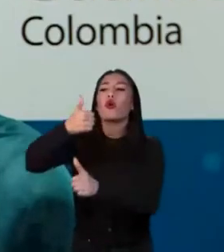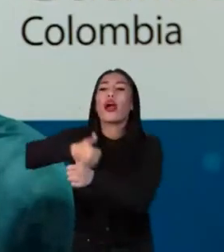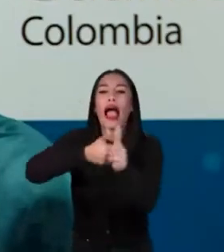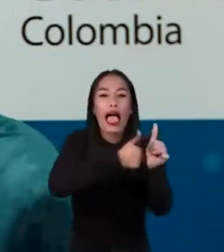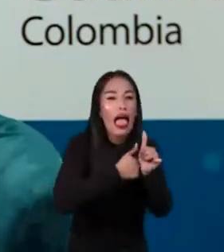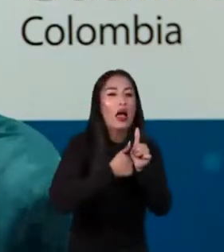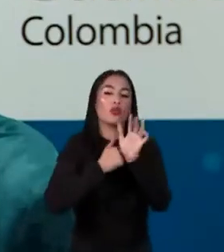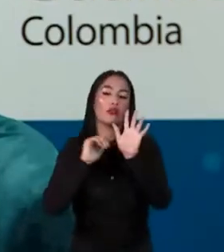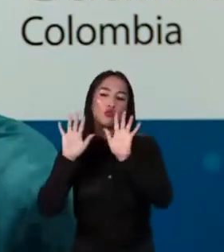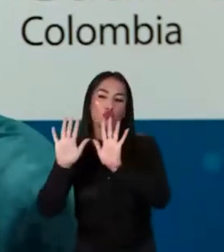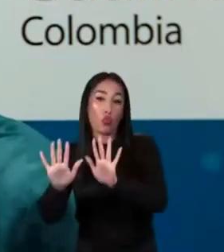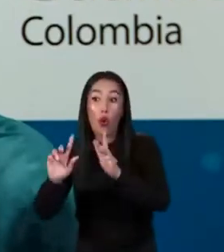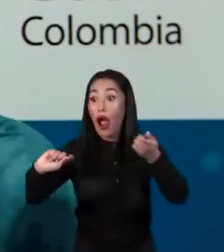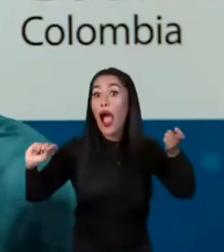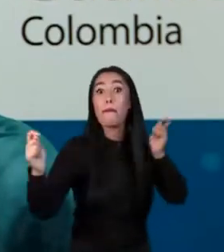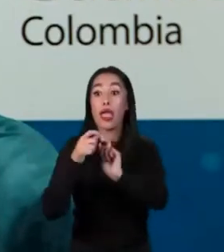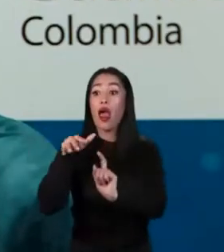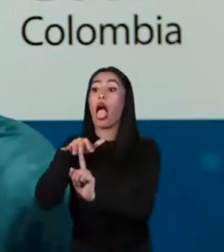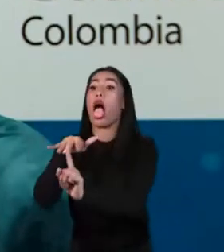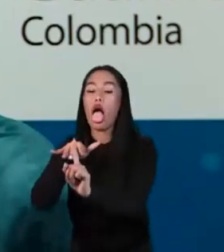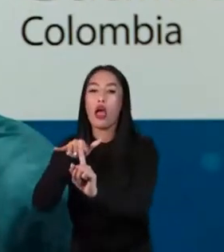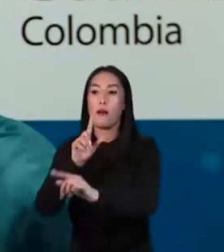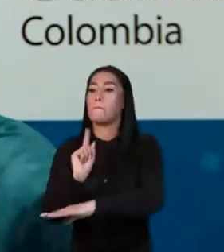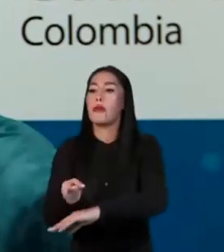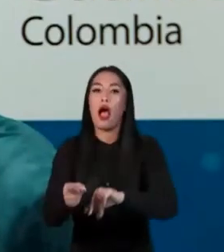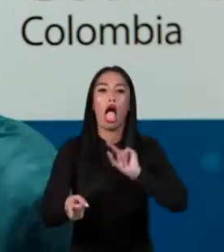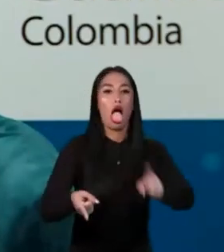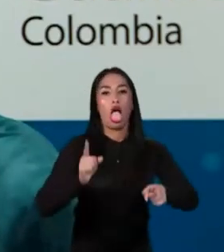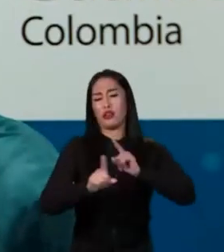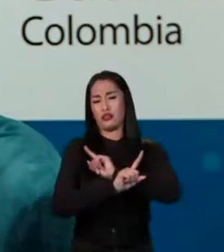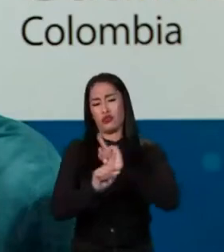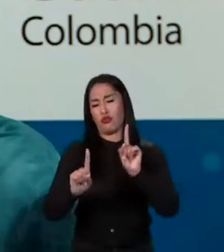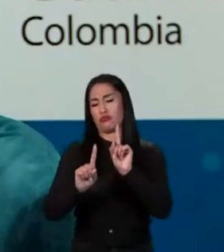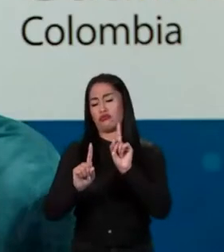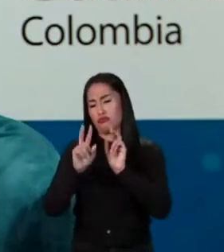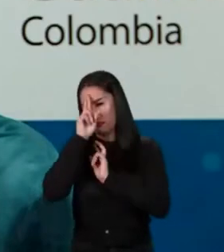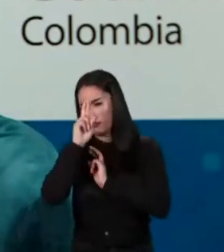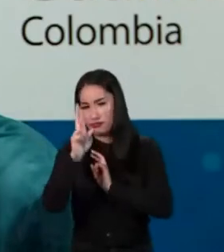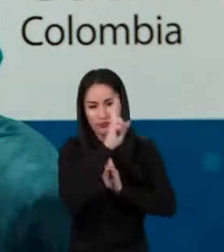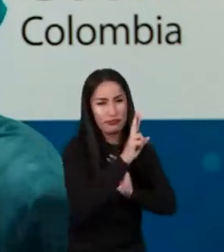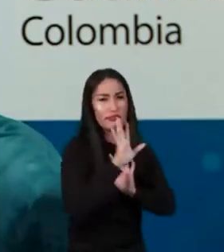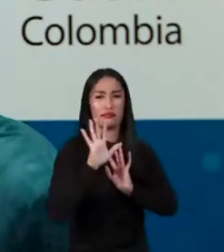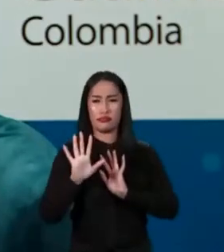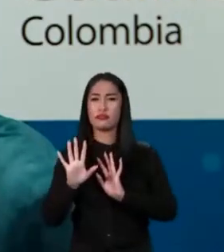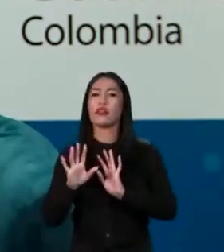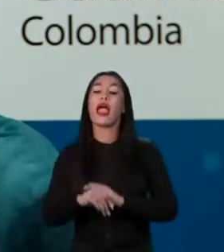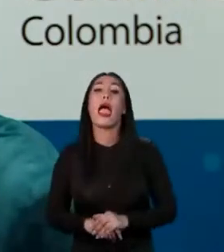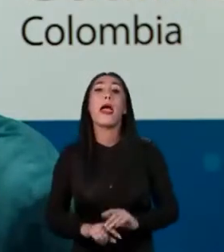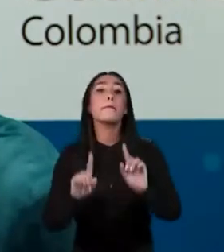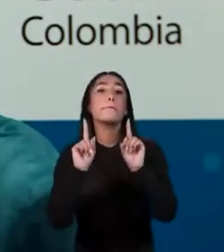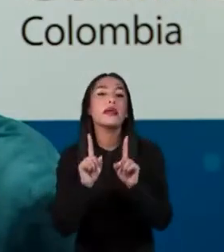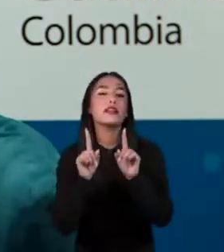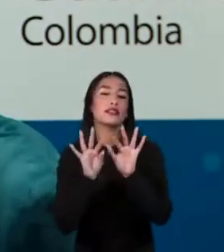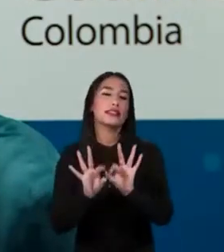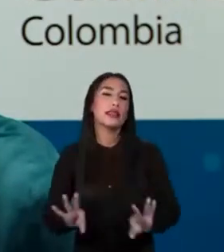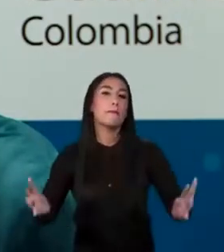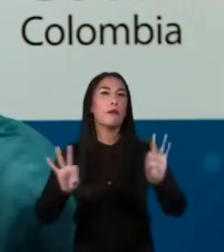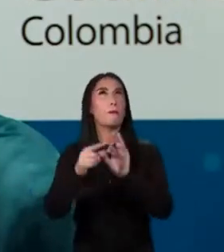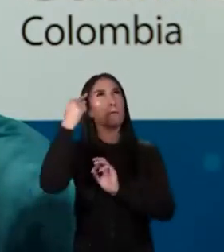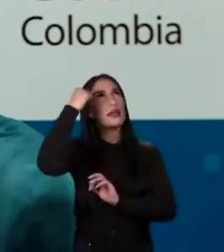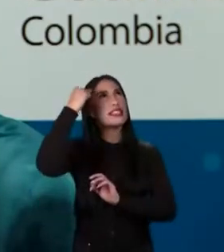tampoco entonces a mí me parece que es muy importante que si estamos pensando en esa nueva